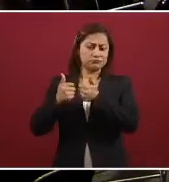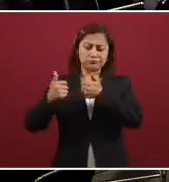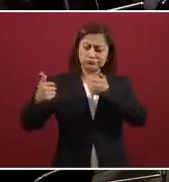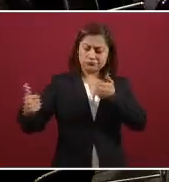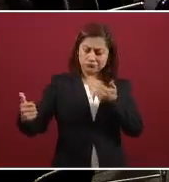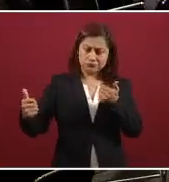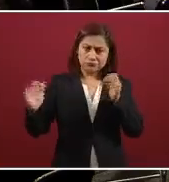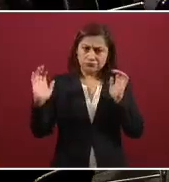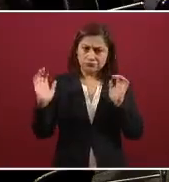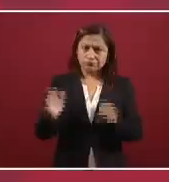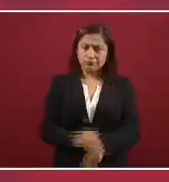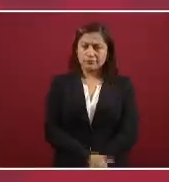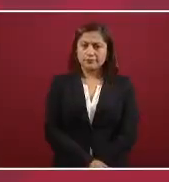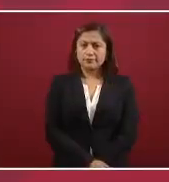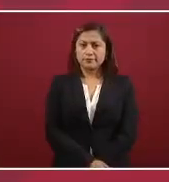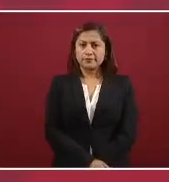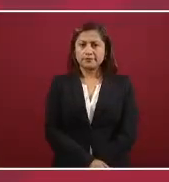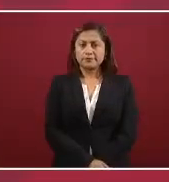independientes,